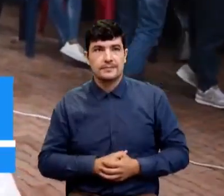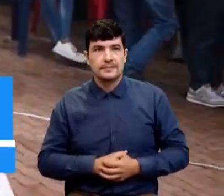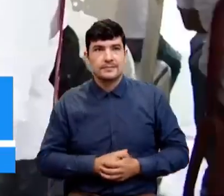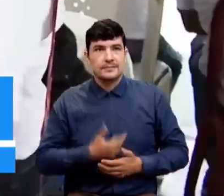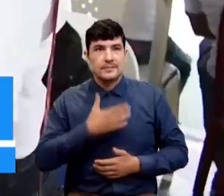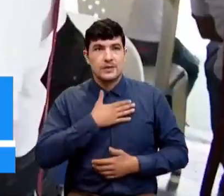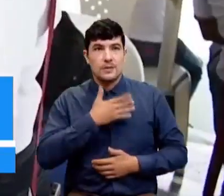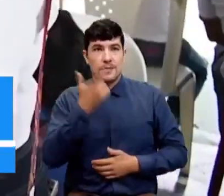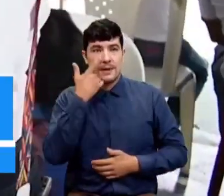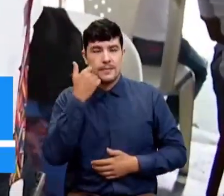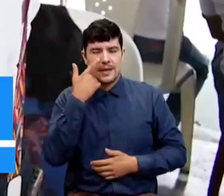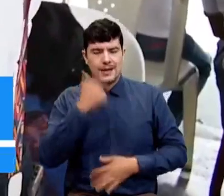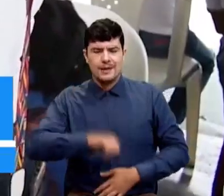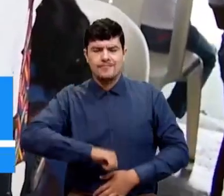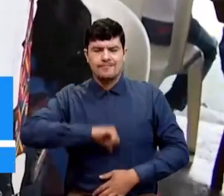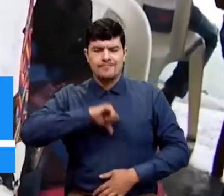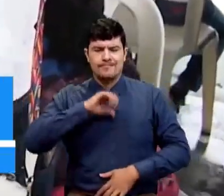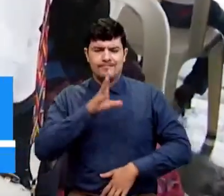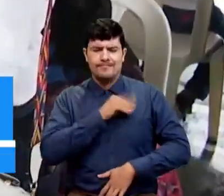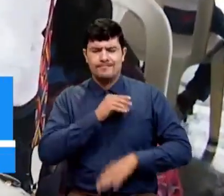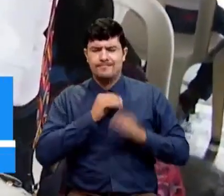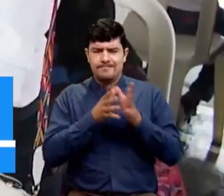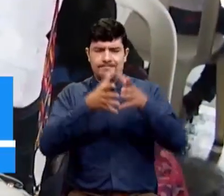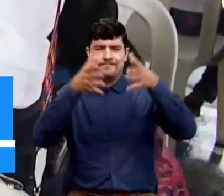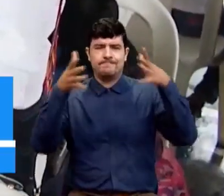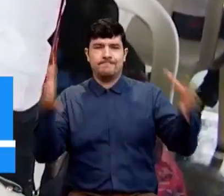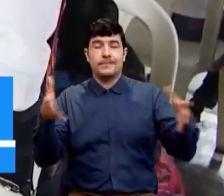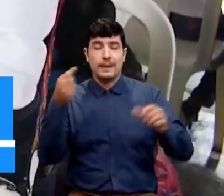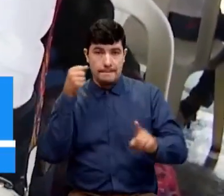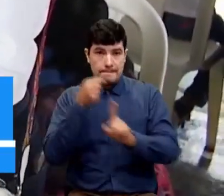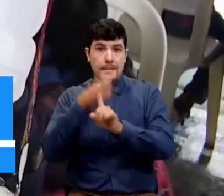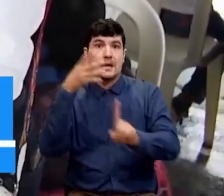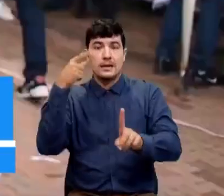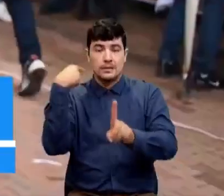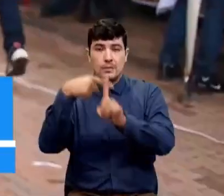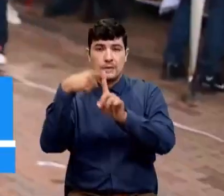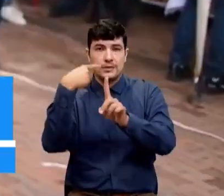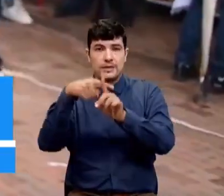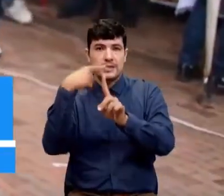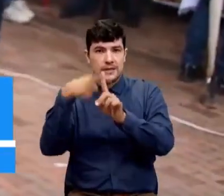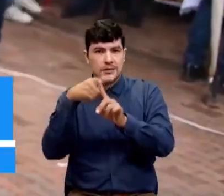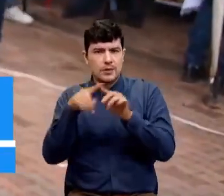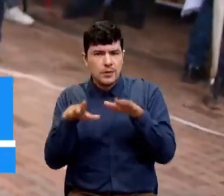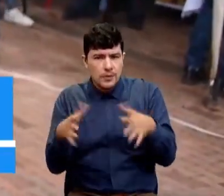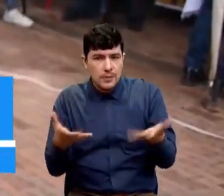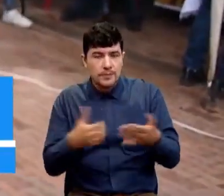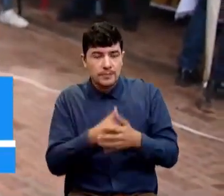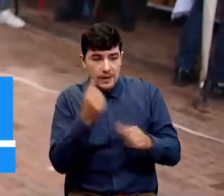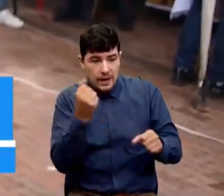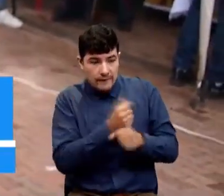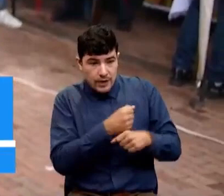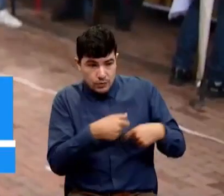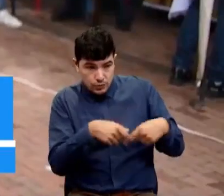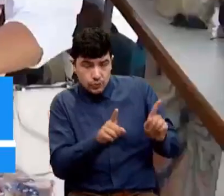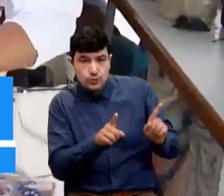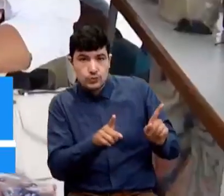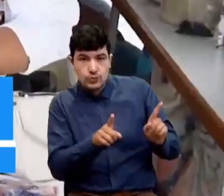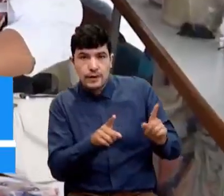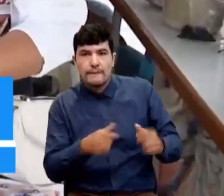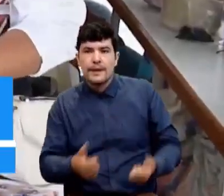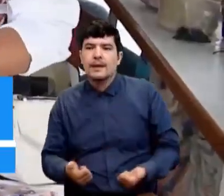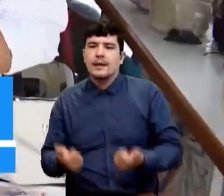como padre es también el impacto positivo que podamos dejar a través del trabajo de ella para